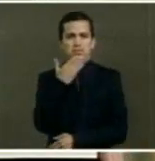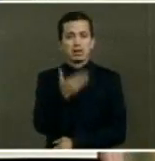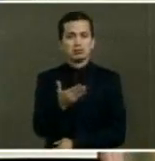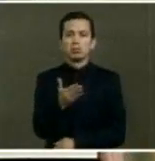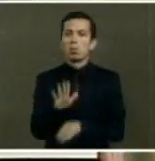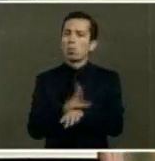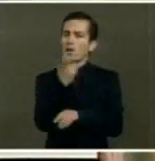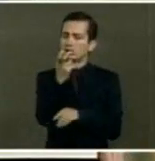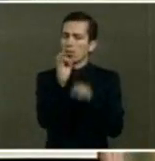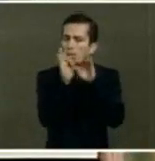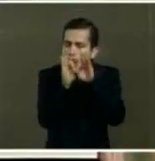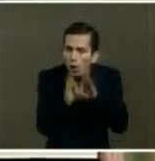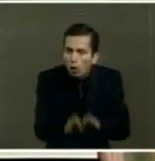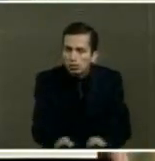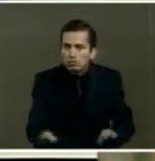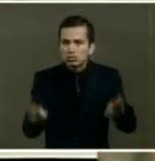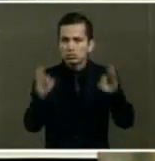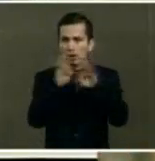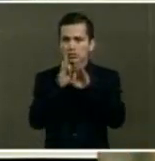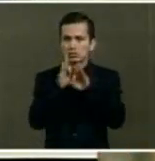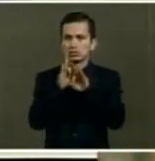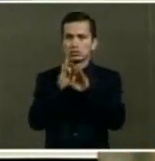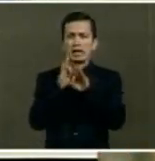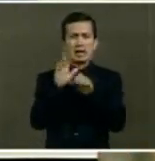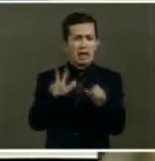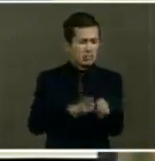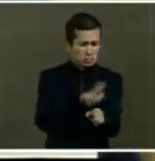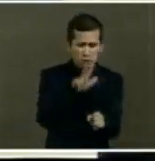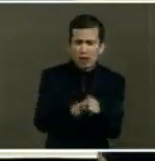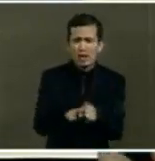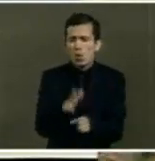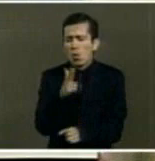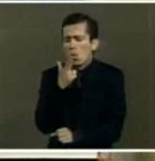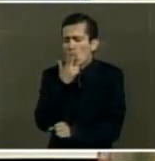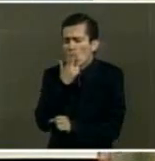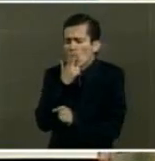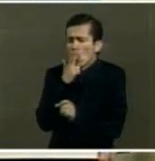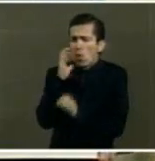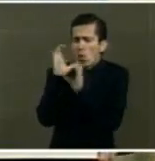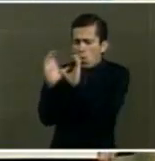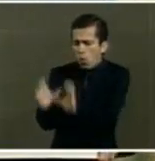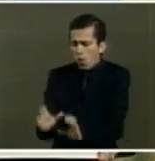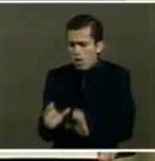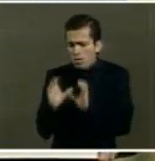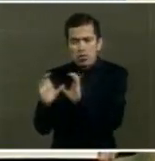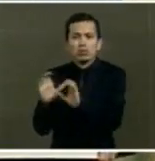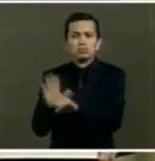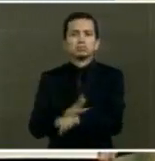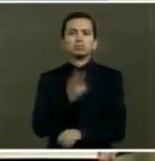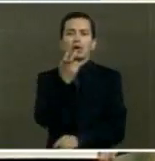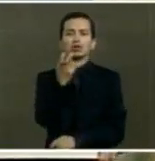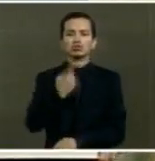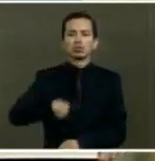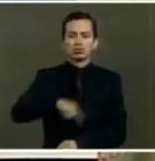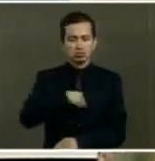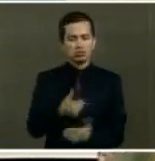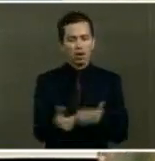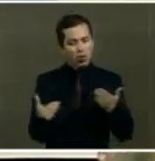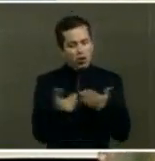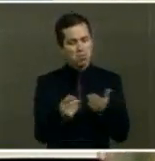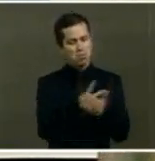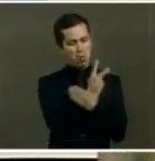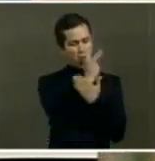naturales. Pusimos en marcha importantes apoyos para el aprovechamiento sustentable de los recursos